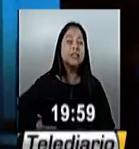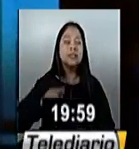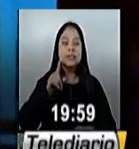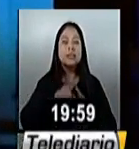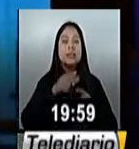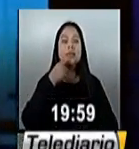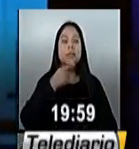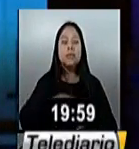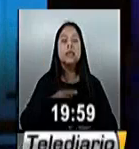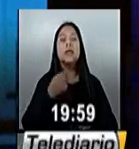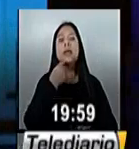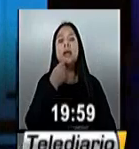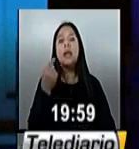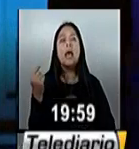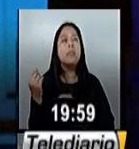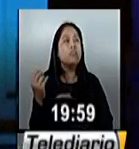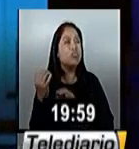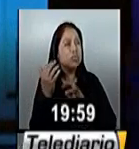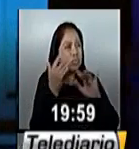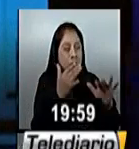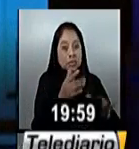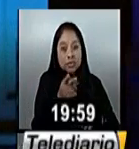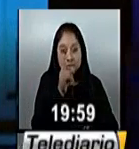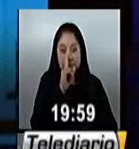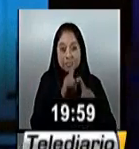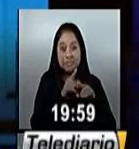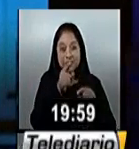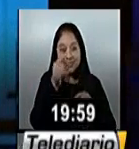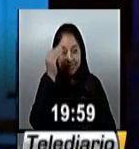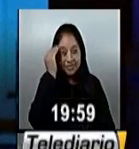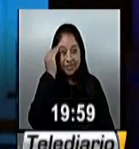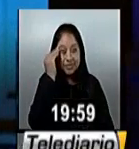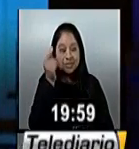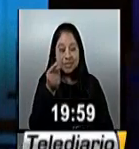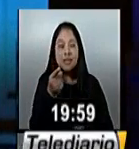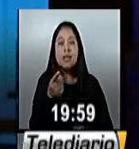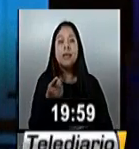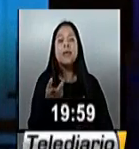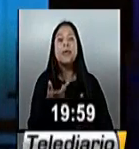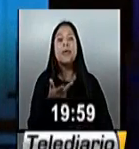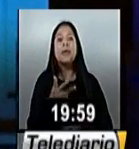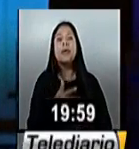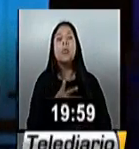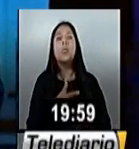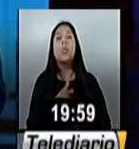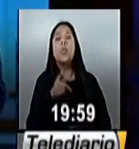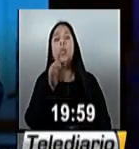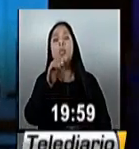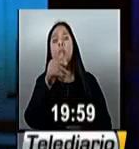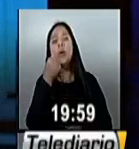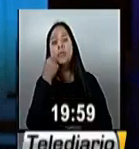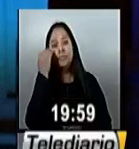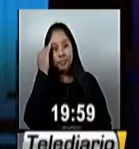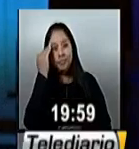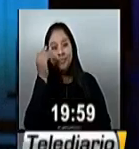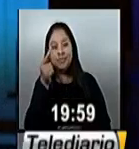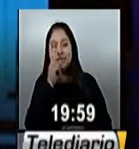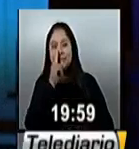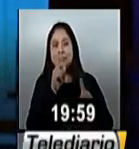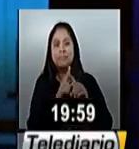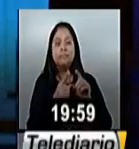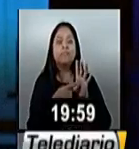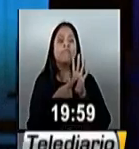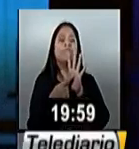migración como todos sabemos amigas amigos de guatemala es la evidencia